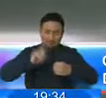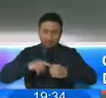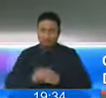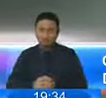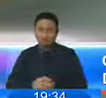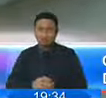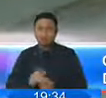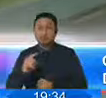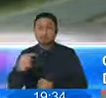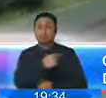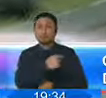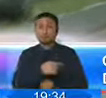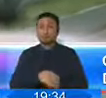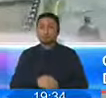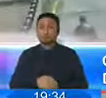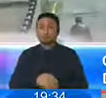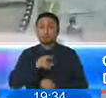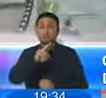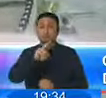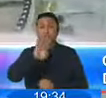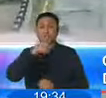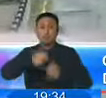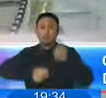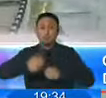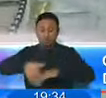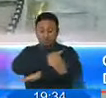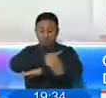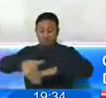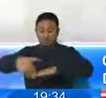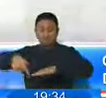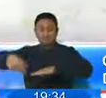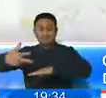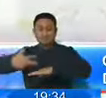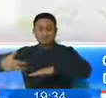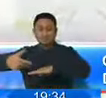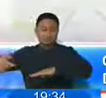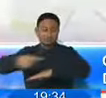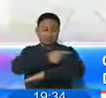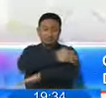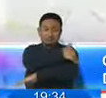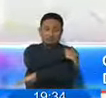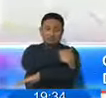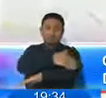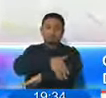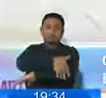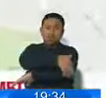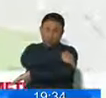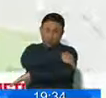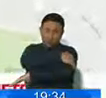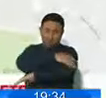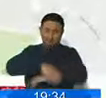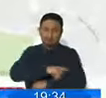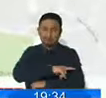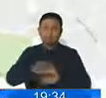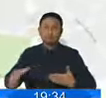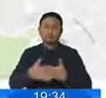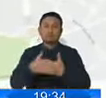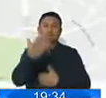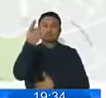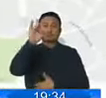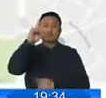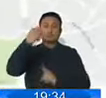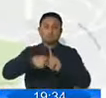Uno de ellos es el viaducto de la avenida 24 de Mayo entre la calle Chimborazo hasta el estacionamiento de La Ronda. Este permanecerá cerrado por